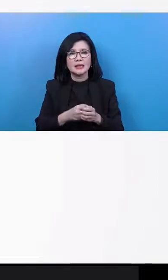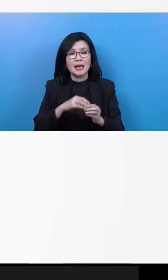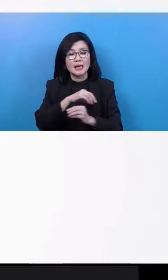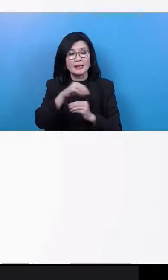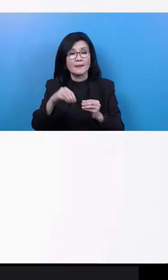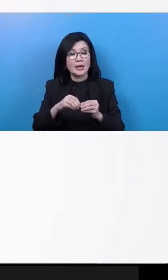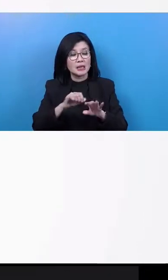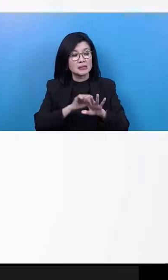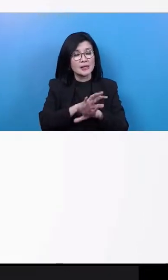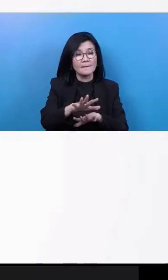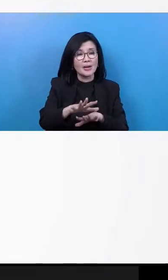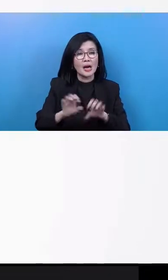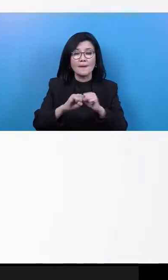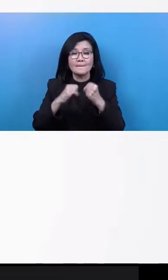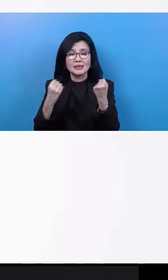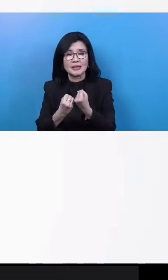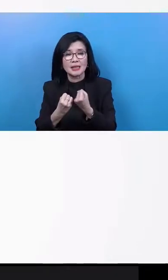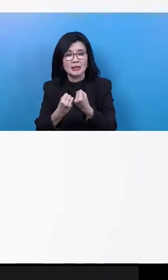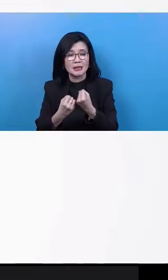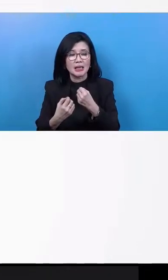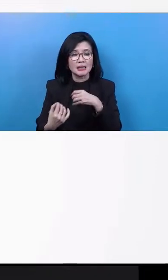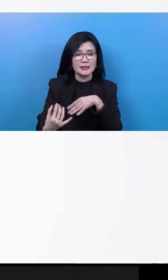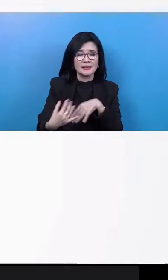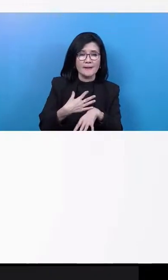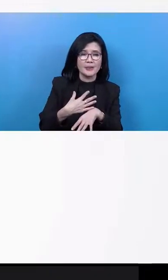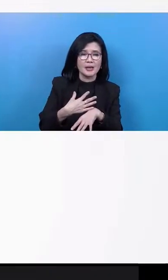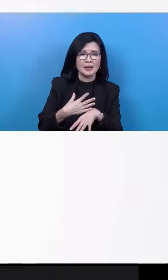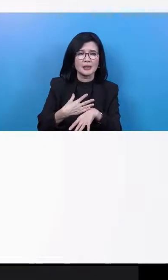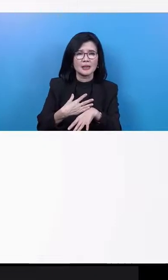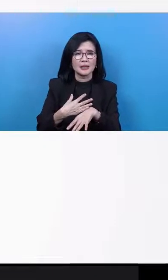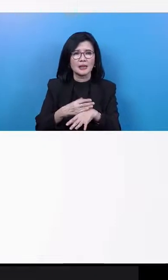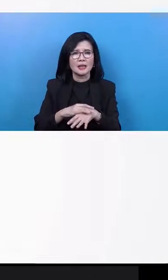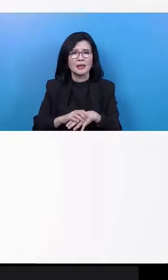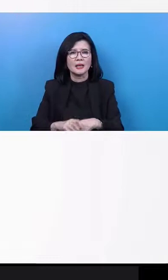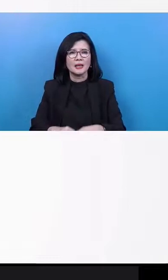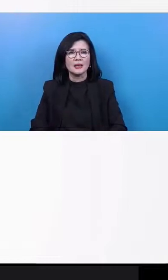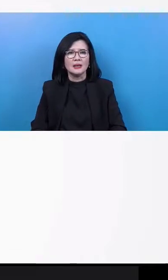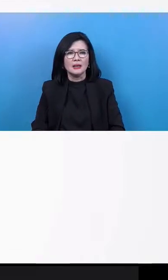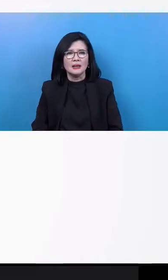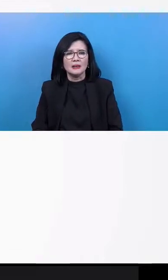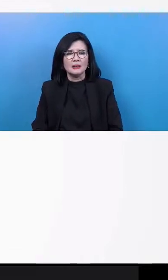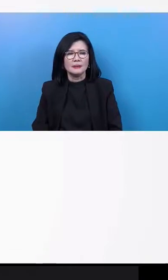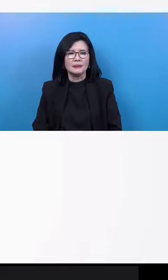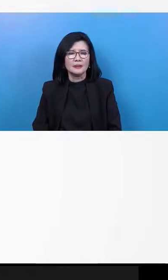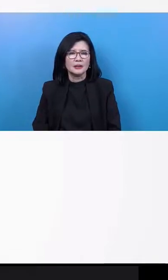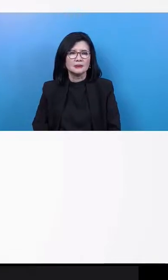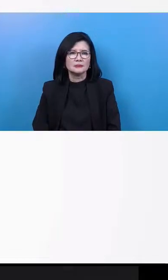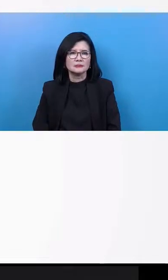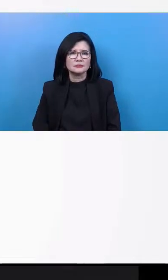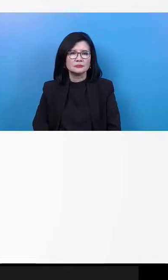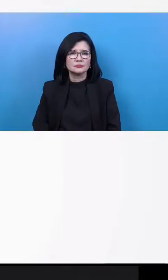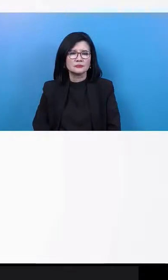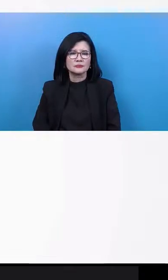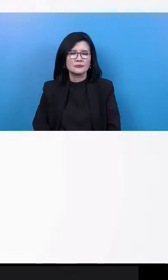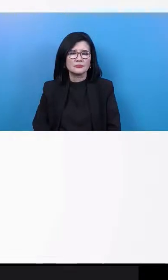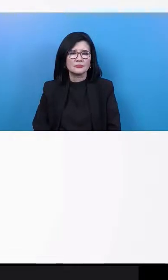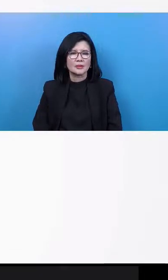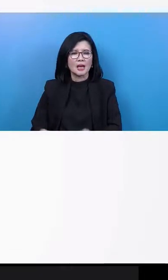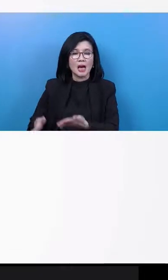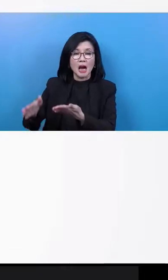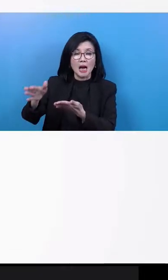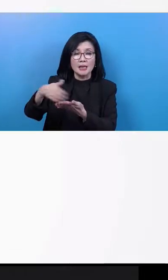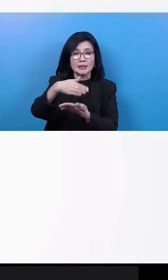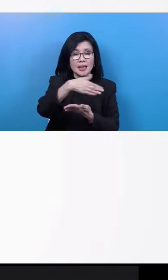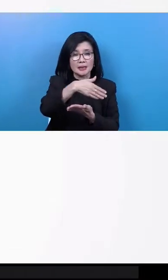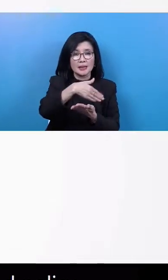en relación al género. También en esta iniciativa pudimos desarrollar la